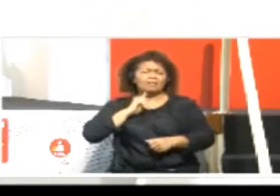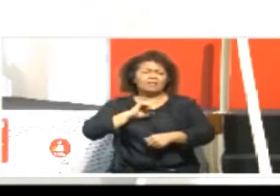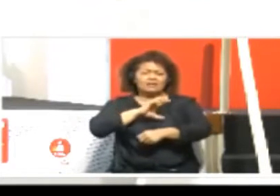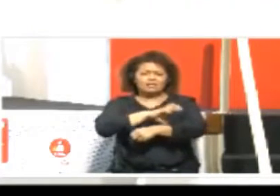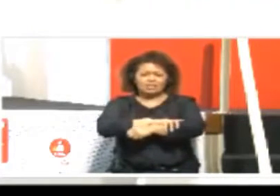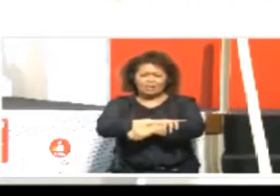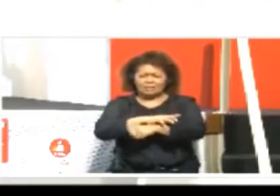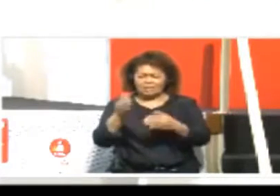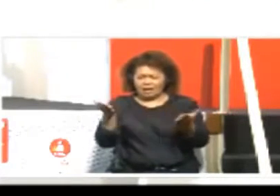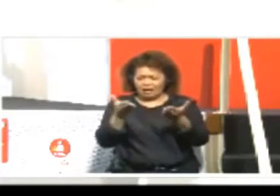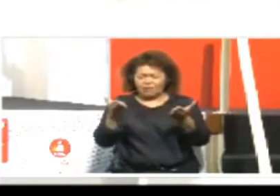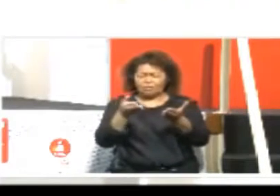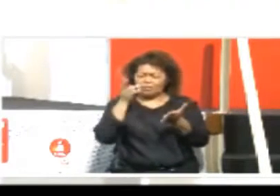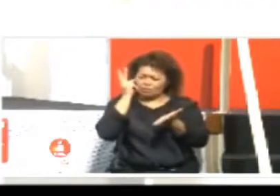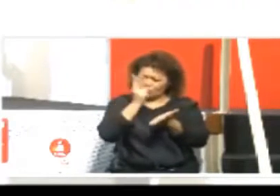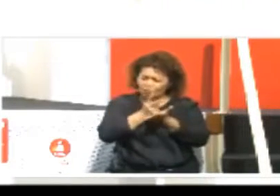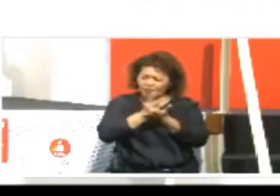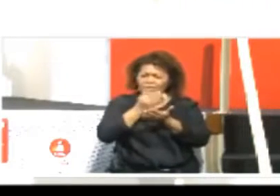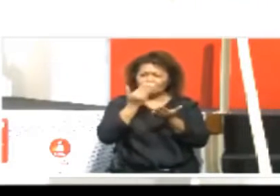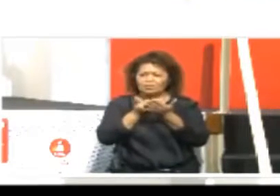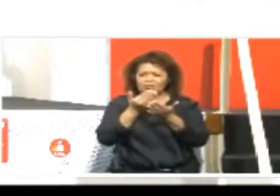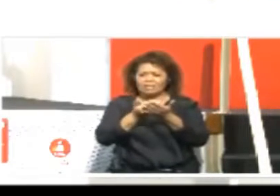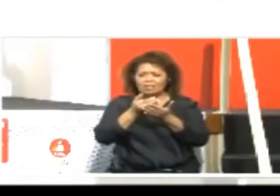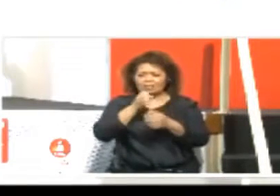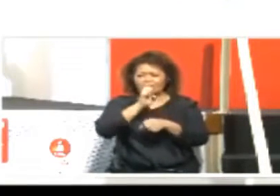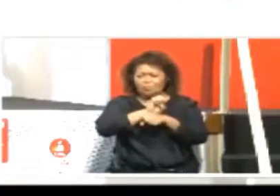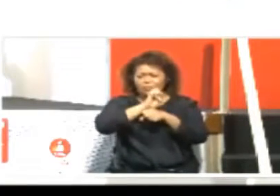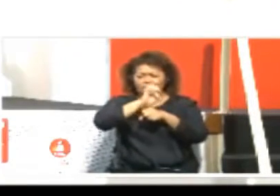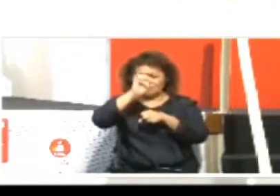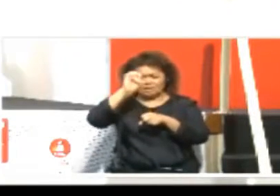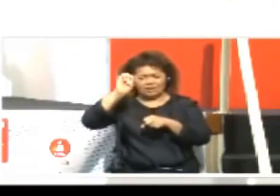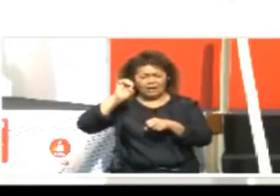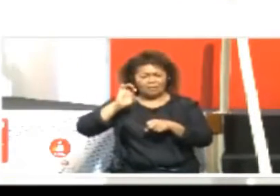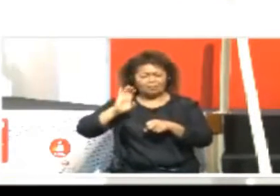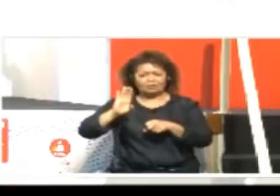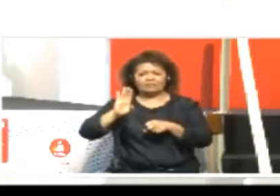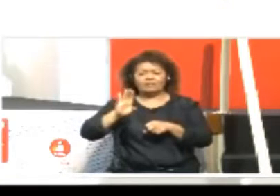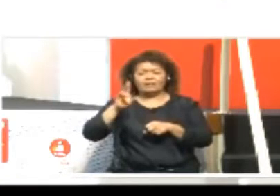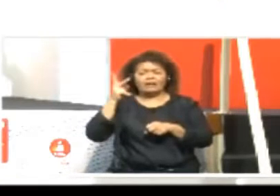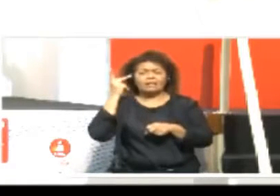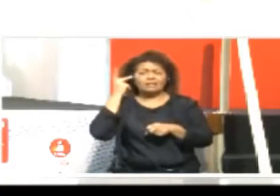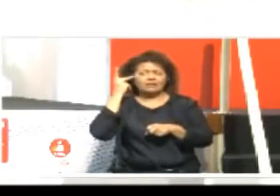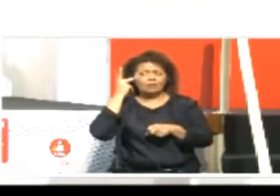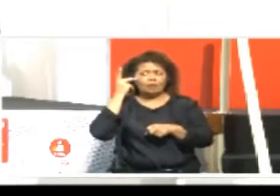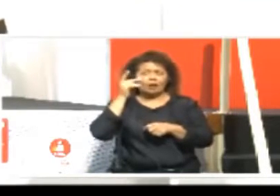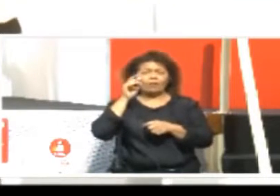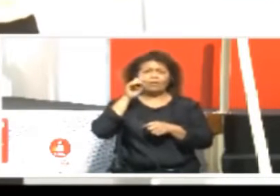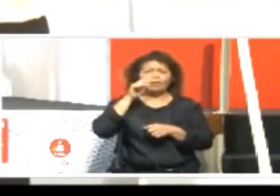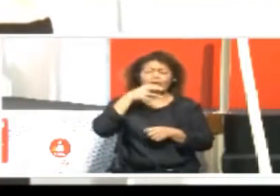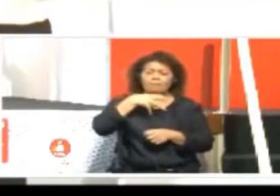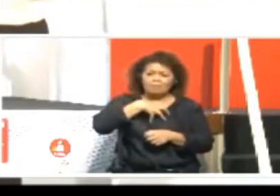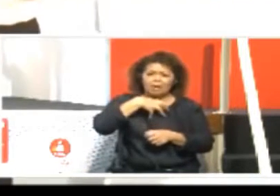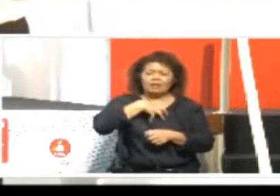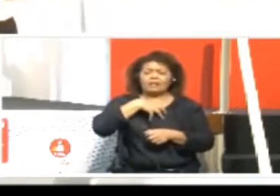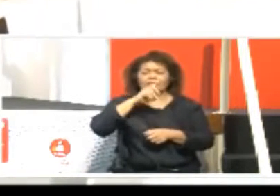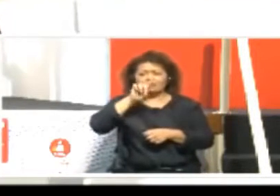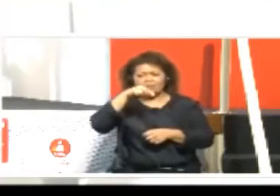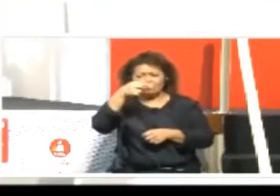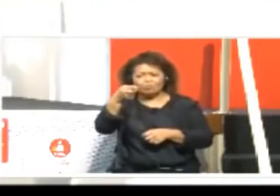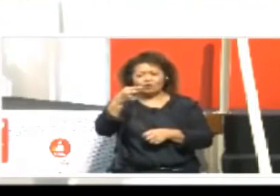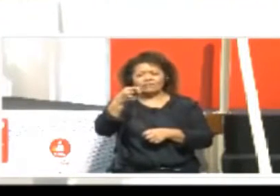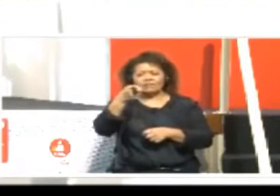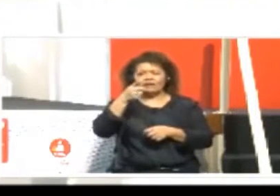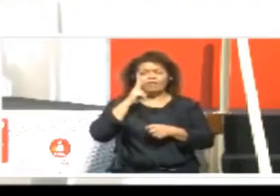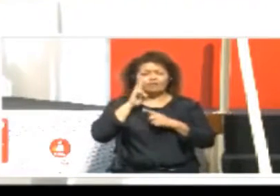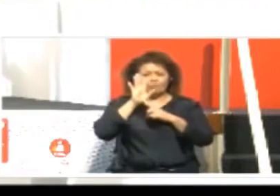municipios del estado de Sao Paulo y con los municipios del estado de Bahía. Posteriormente les mostraré todos esos resultados.